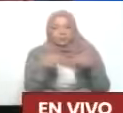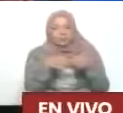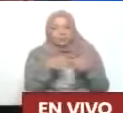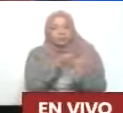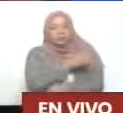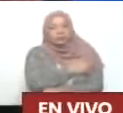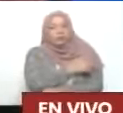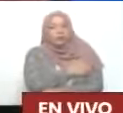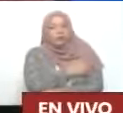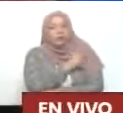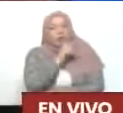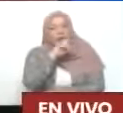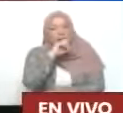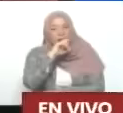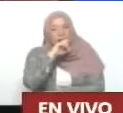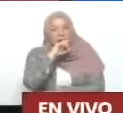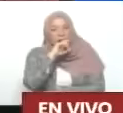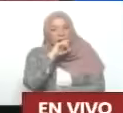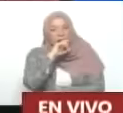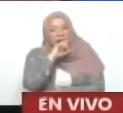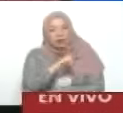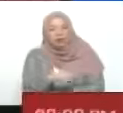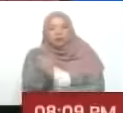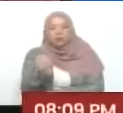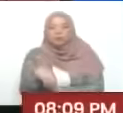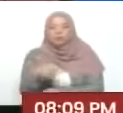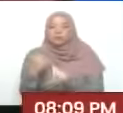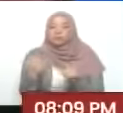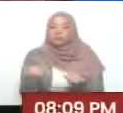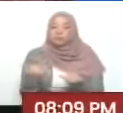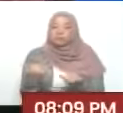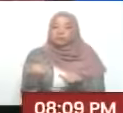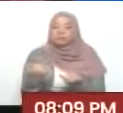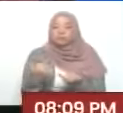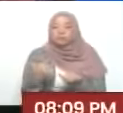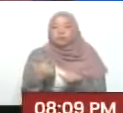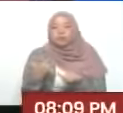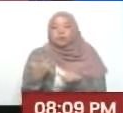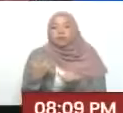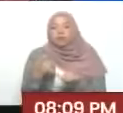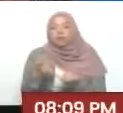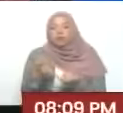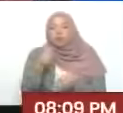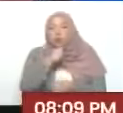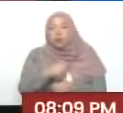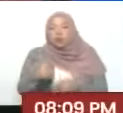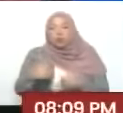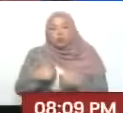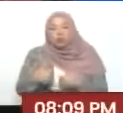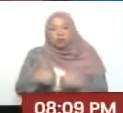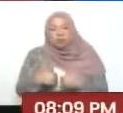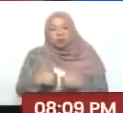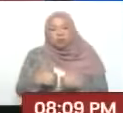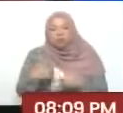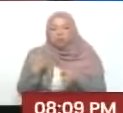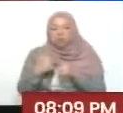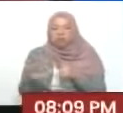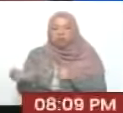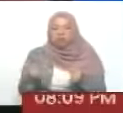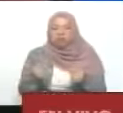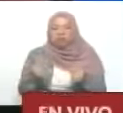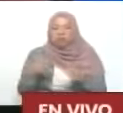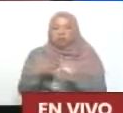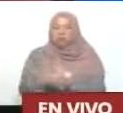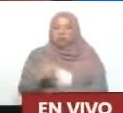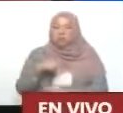solo odia. Mucho más grande que ellos. Y ellos tendrán que someterse a los dictámenes de la